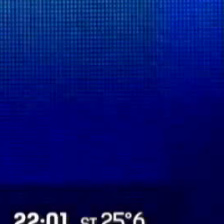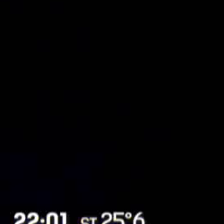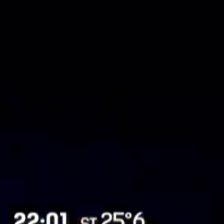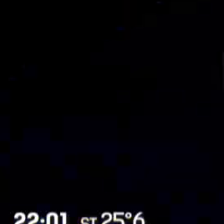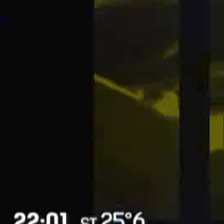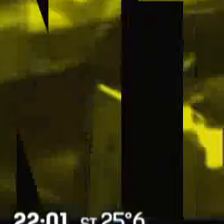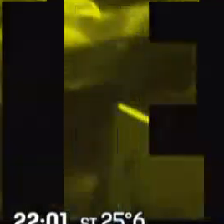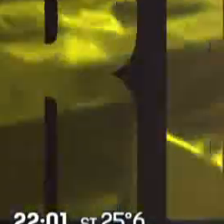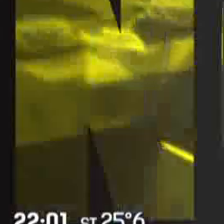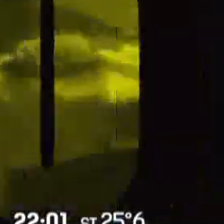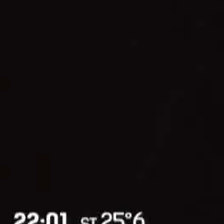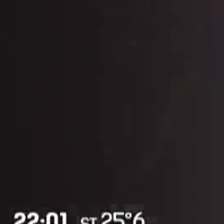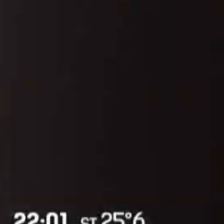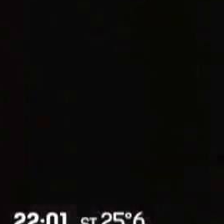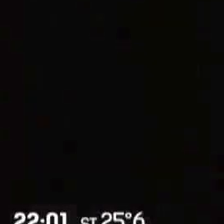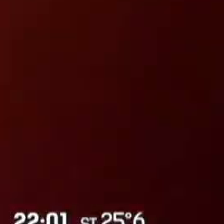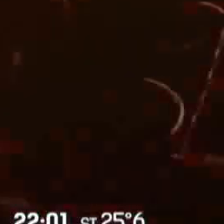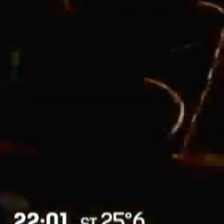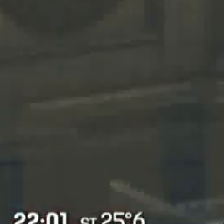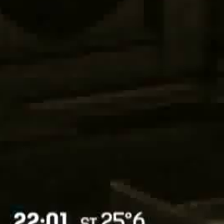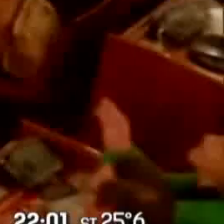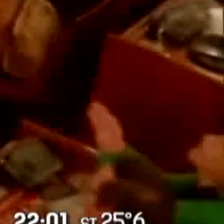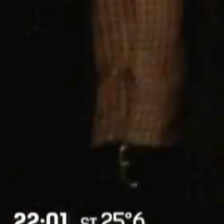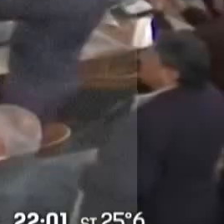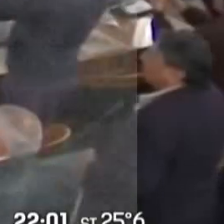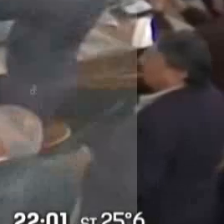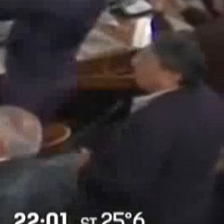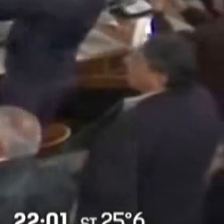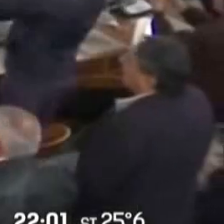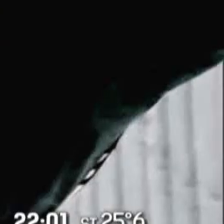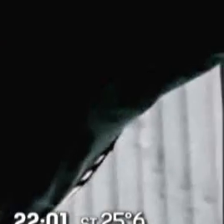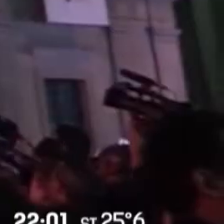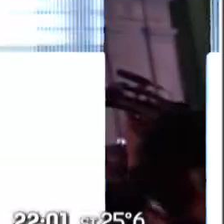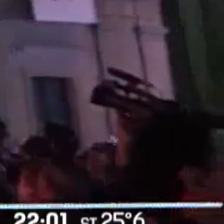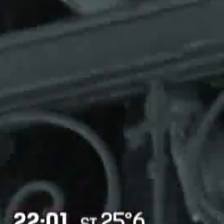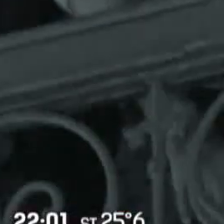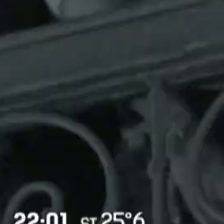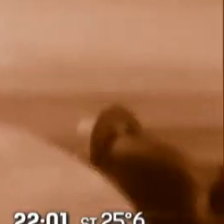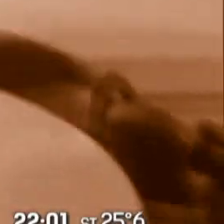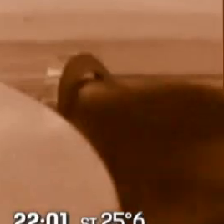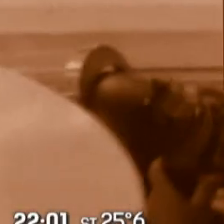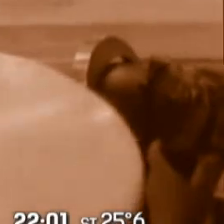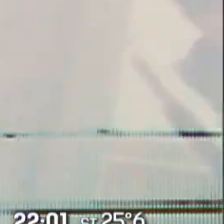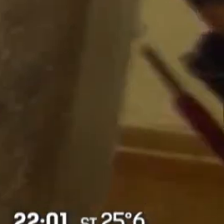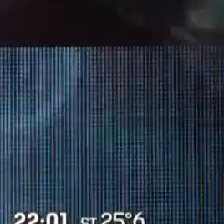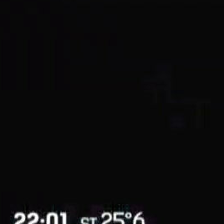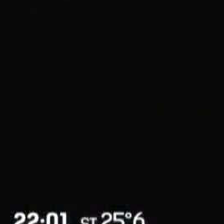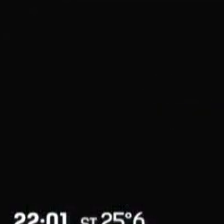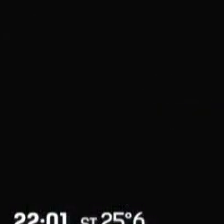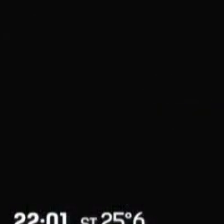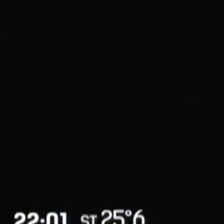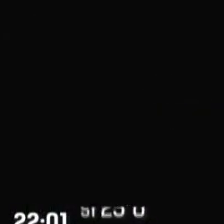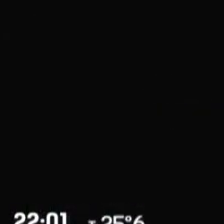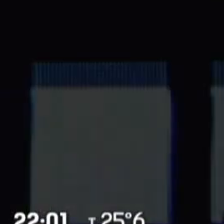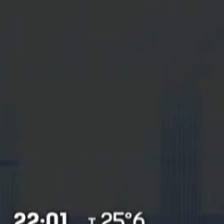su mandato. Náñez se proclamó el martes como presidenta interina de Bolivia en una sesión legislativa sin quórum. Asumo de